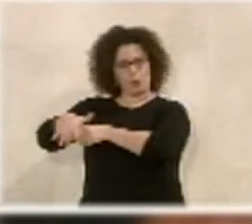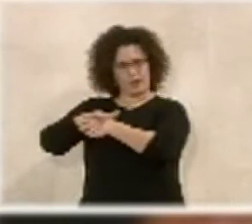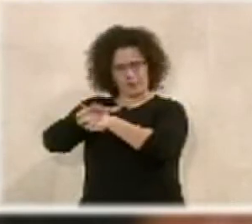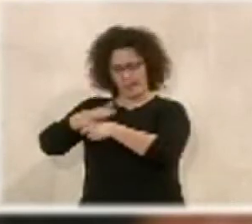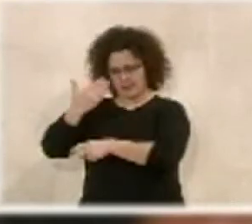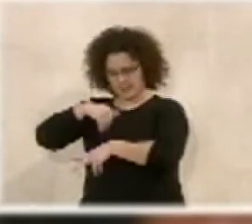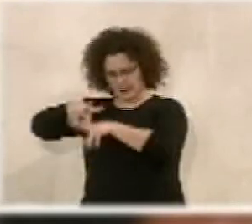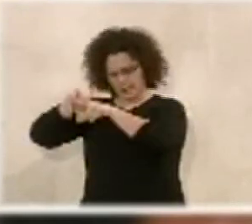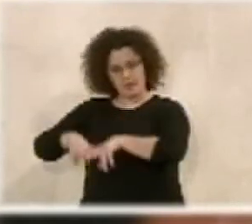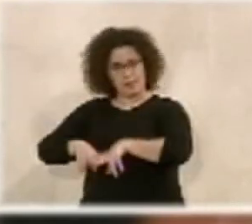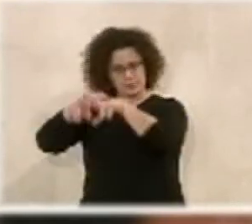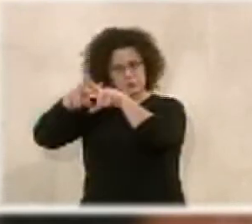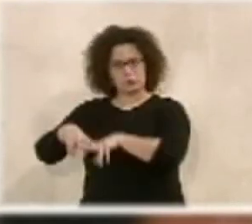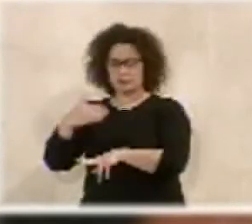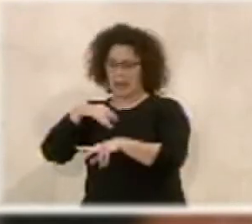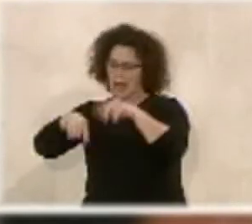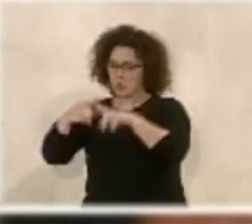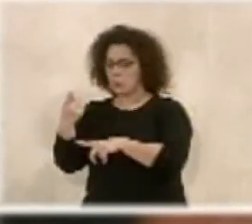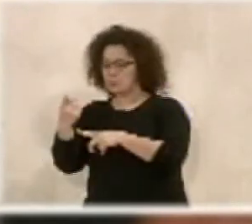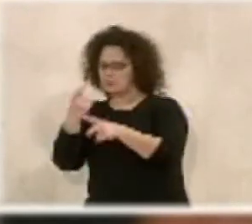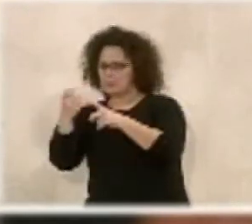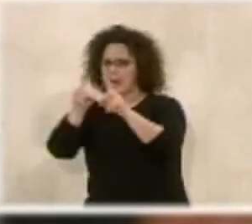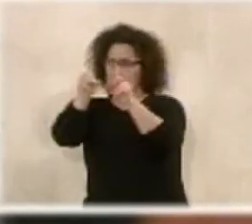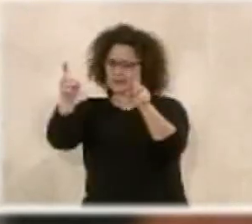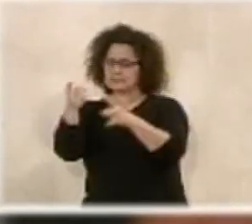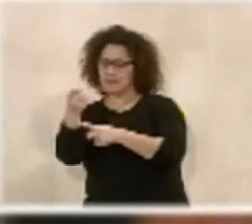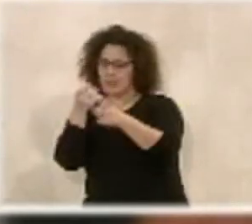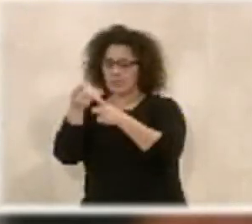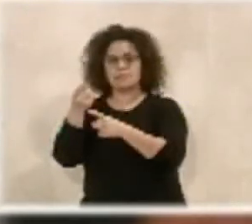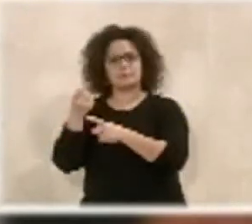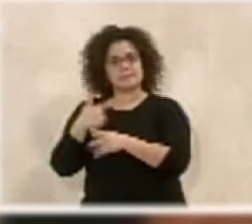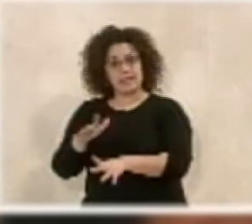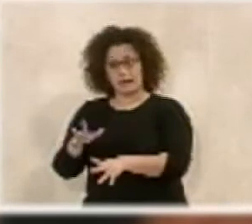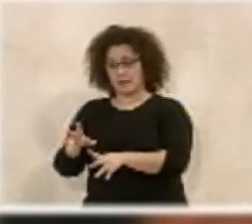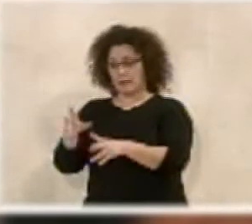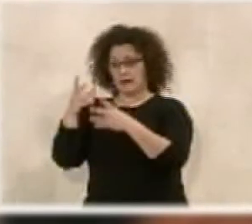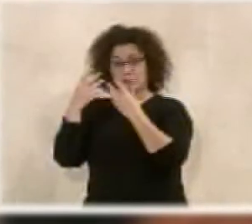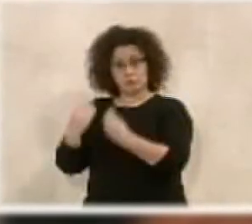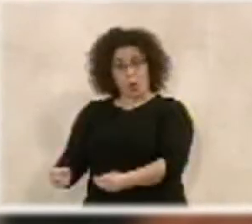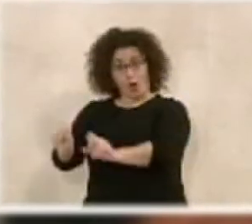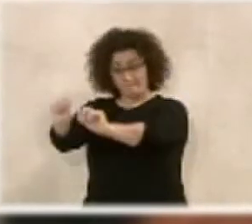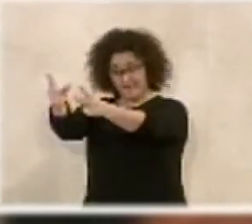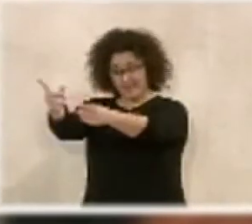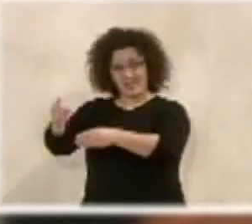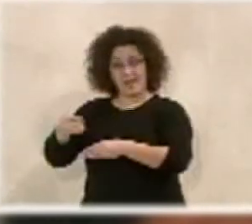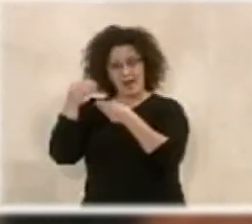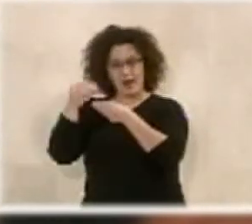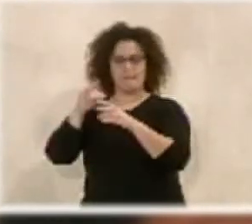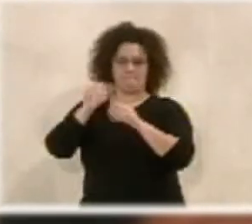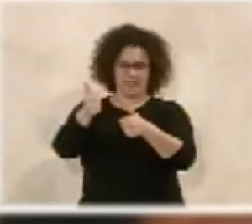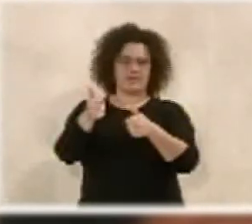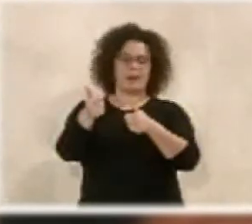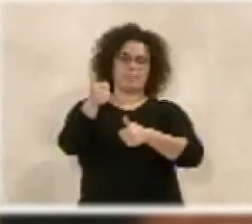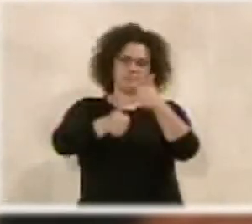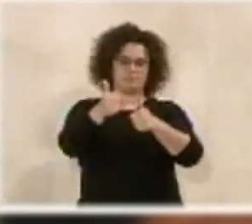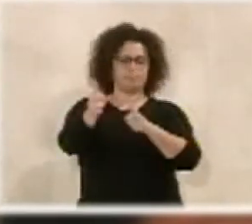se han hecho algunos requerimientos a la empresa redactora y en el momento que lo tengamos definitivamente se licitarán los trabajos